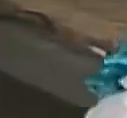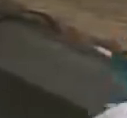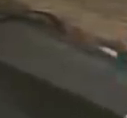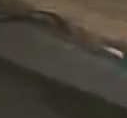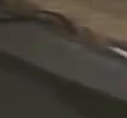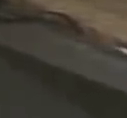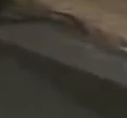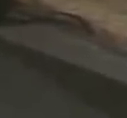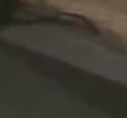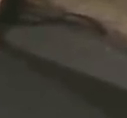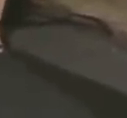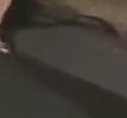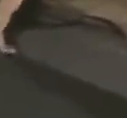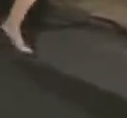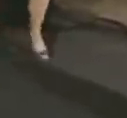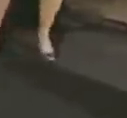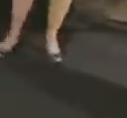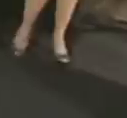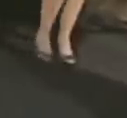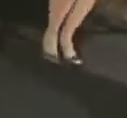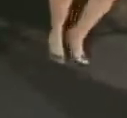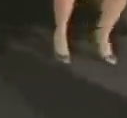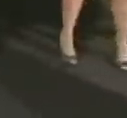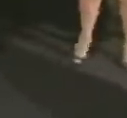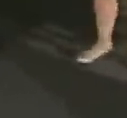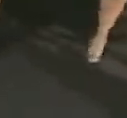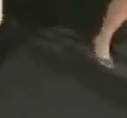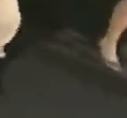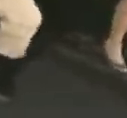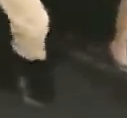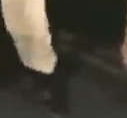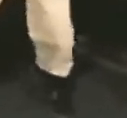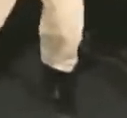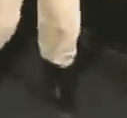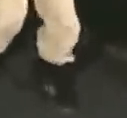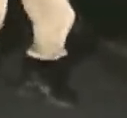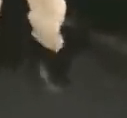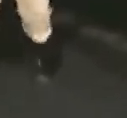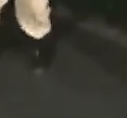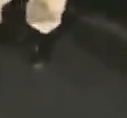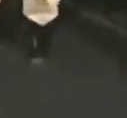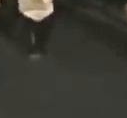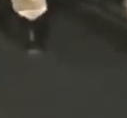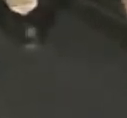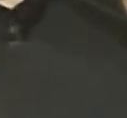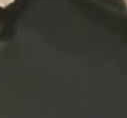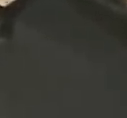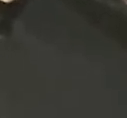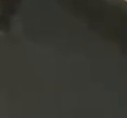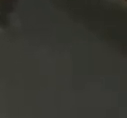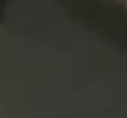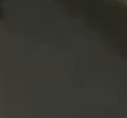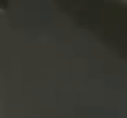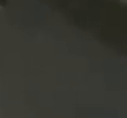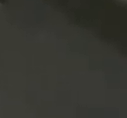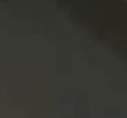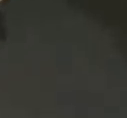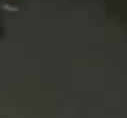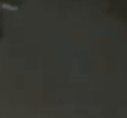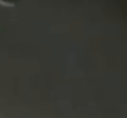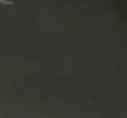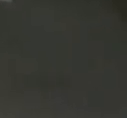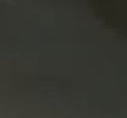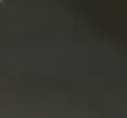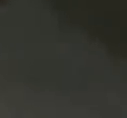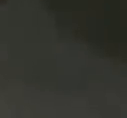es. Rica en oro, hierro y mujer. Ven a mi Guayana y verás lo que ya yo sé.